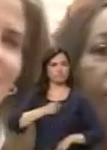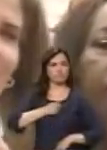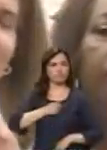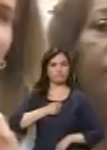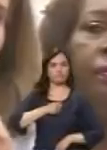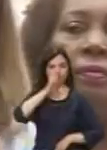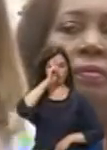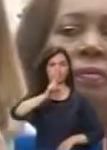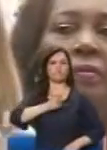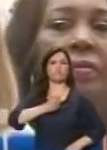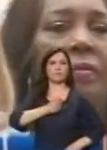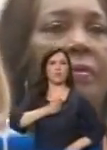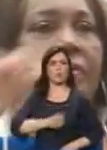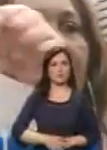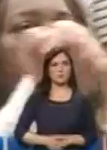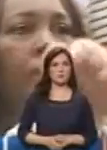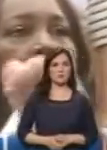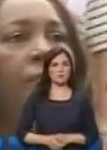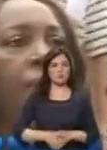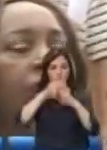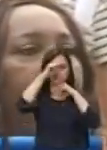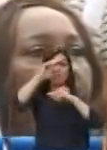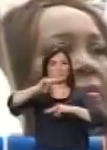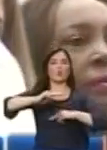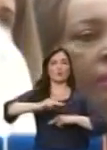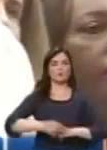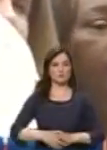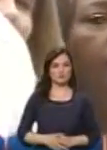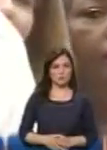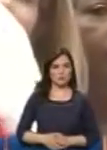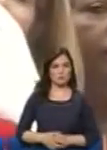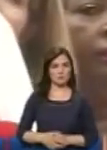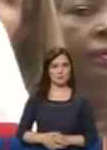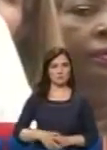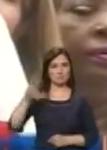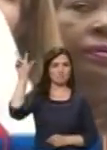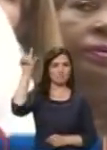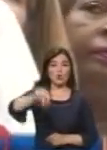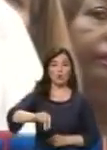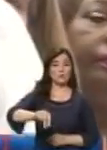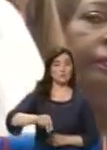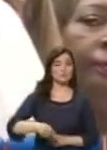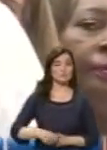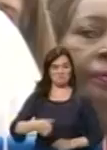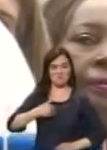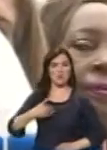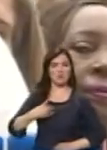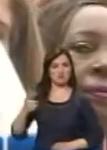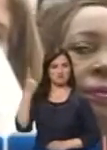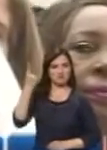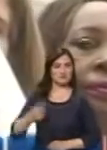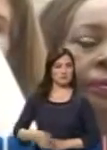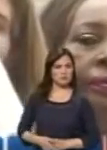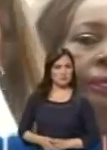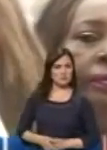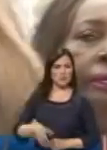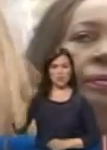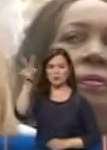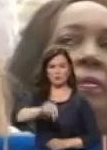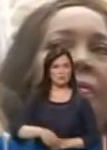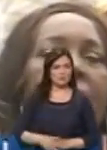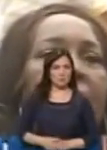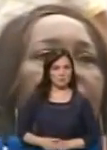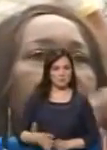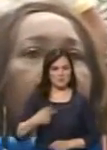dignidad. Y mi honor no es solamente mío, no